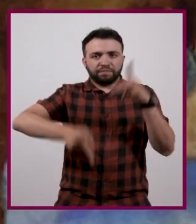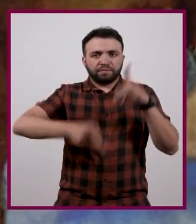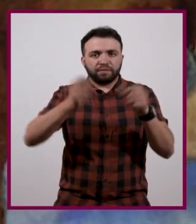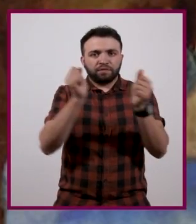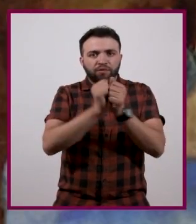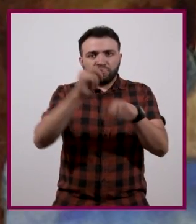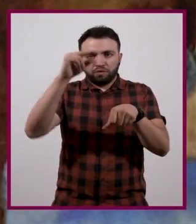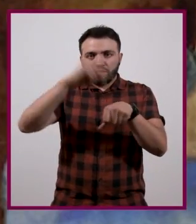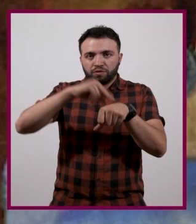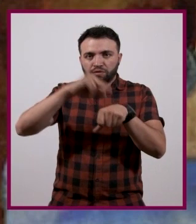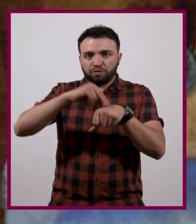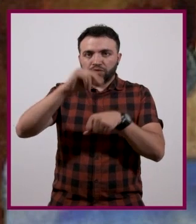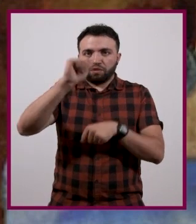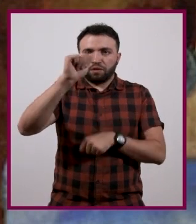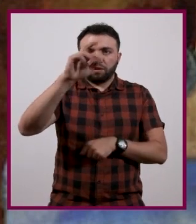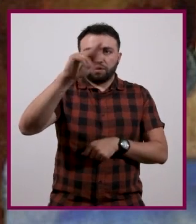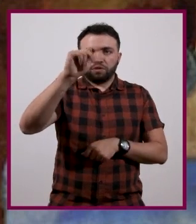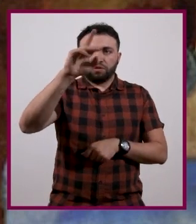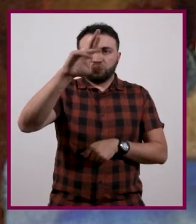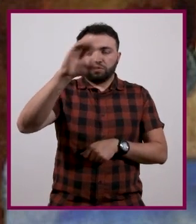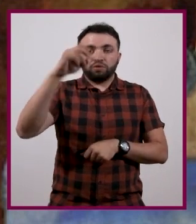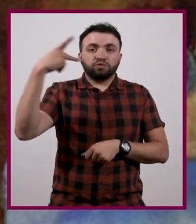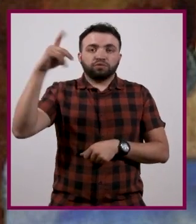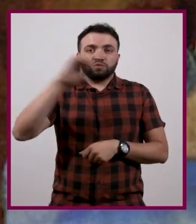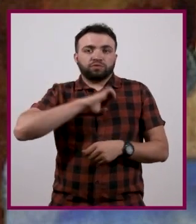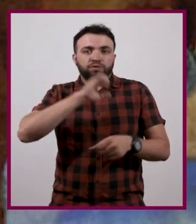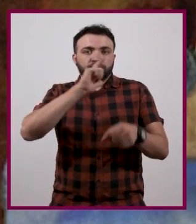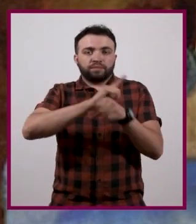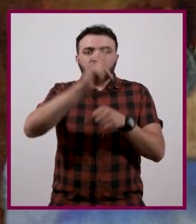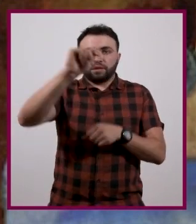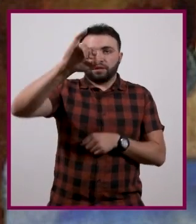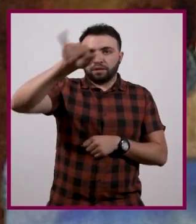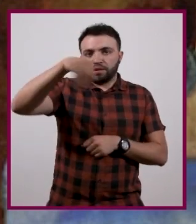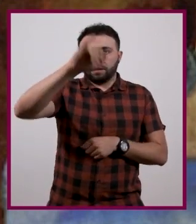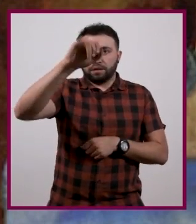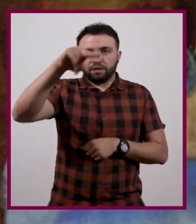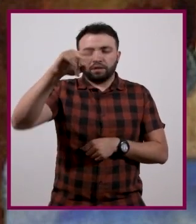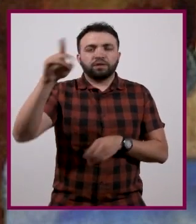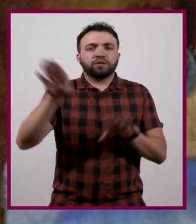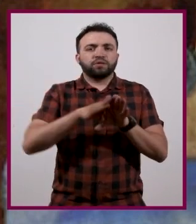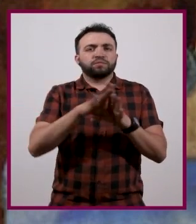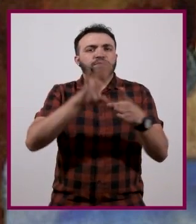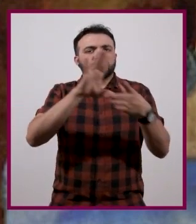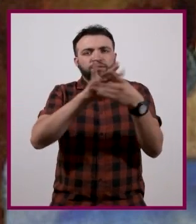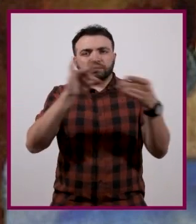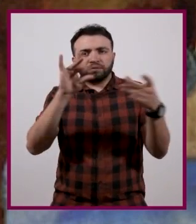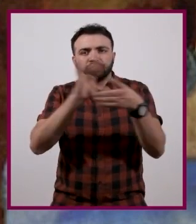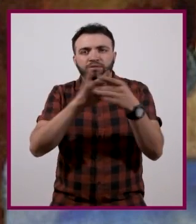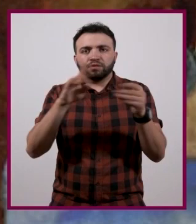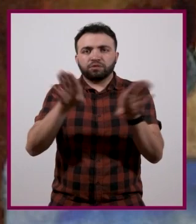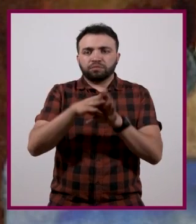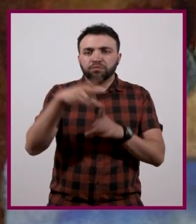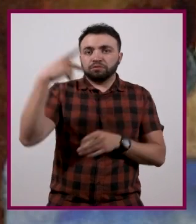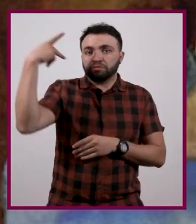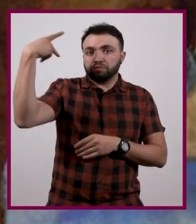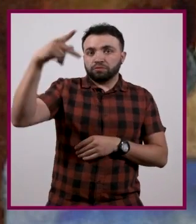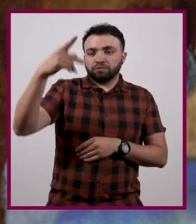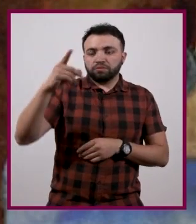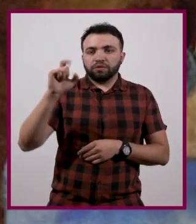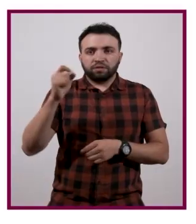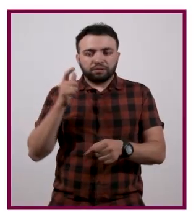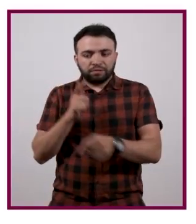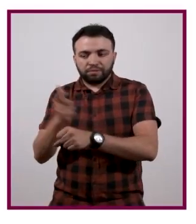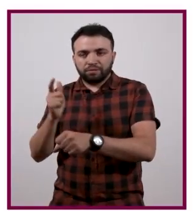el doctor Arturo Pascual Soto, quien es especialista en el Tajín y nos platicará aspectos aún muy poco conocidos de los hallazgos más